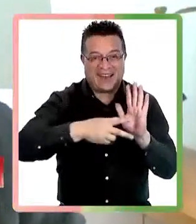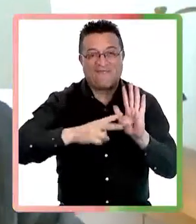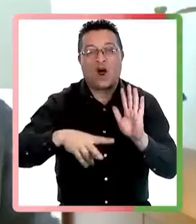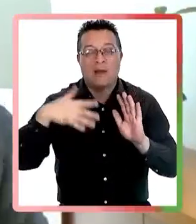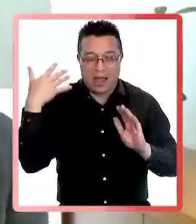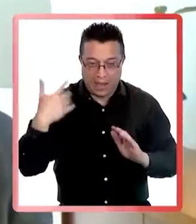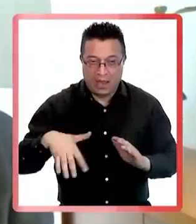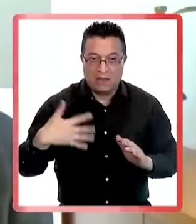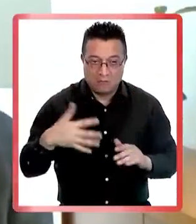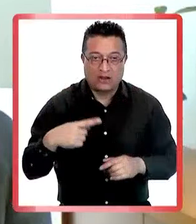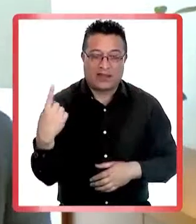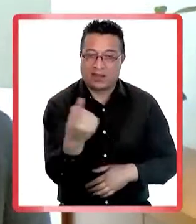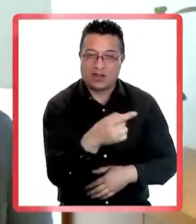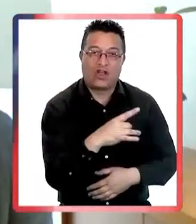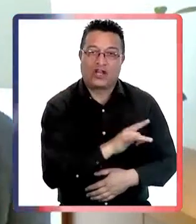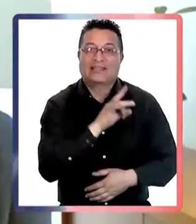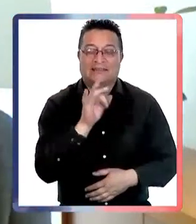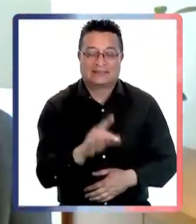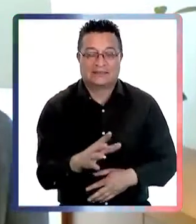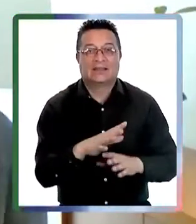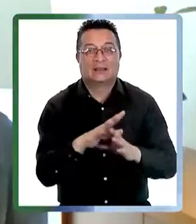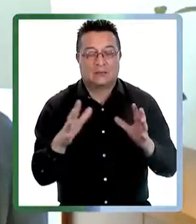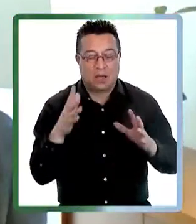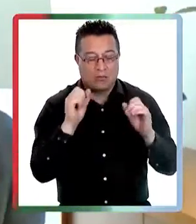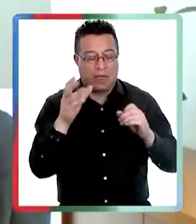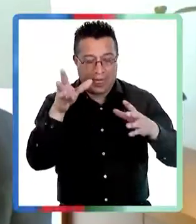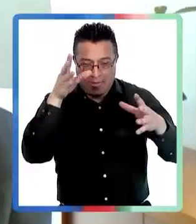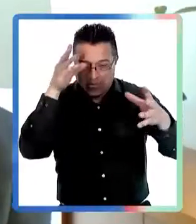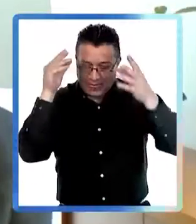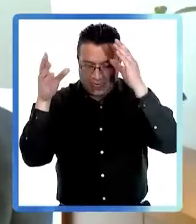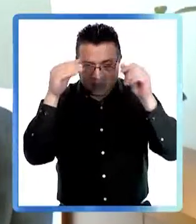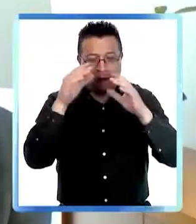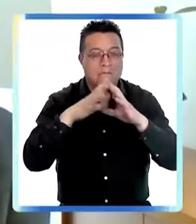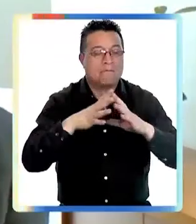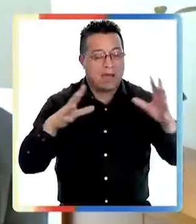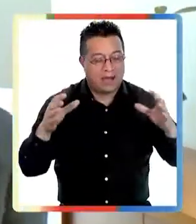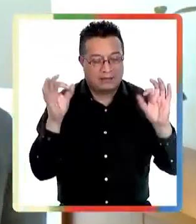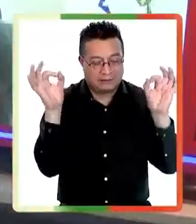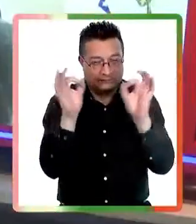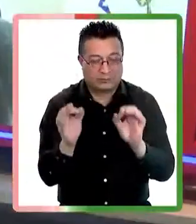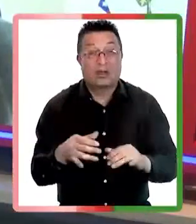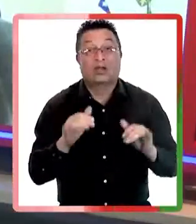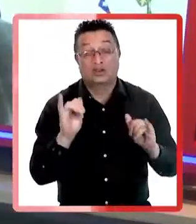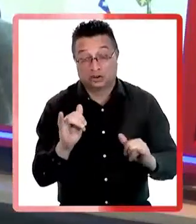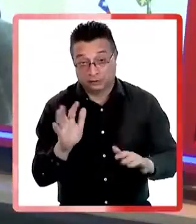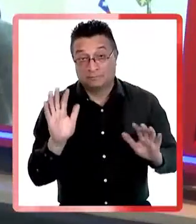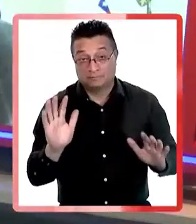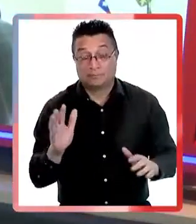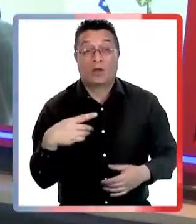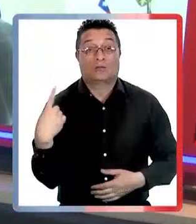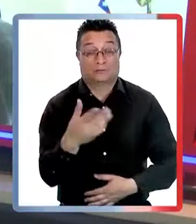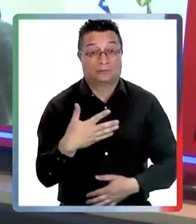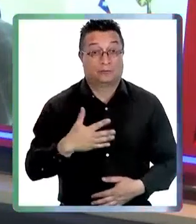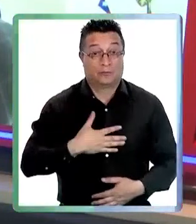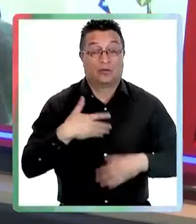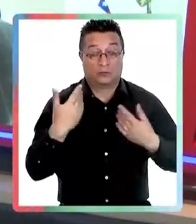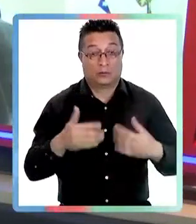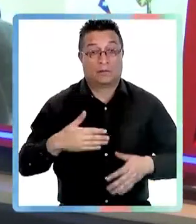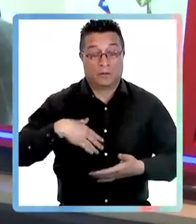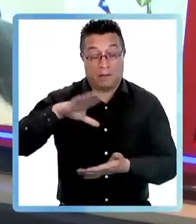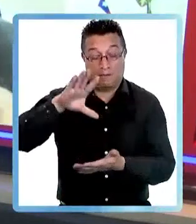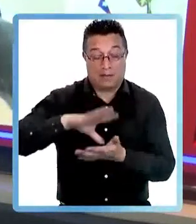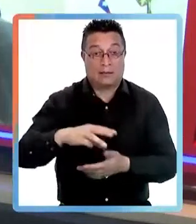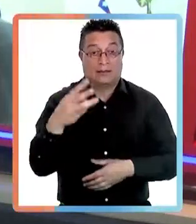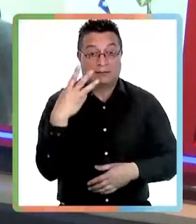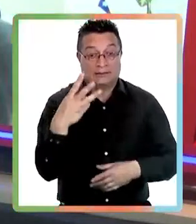reforma importante para los chilenos, más digerible y más entendible. Sí, bueno, yo decía que nosotros ya hemos hecho como